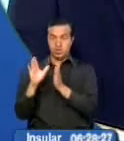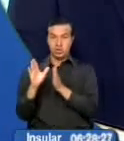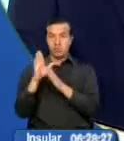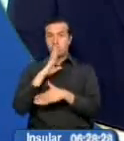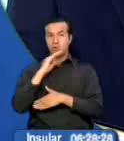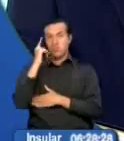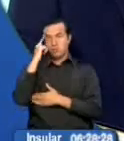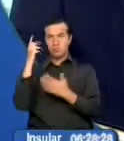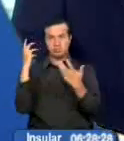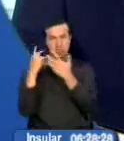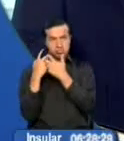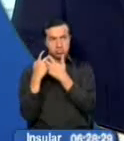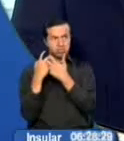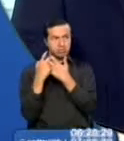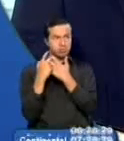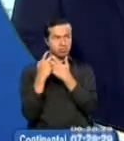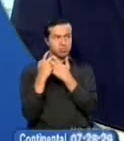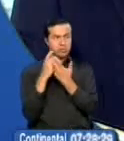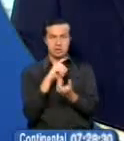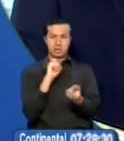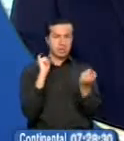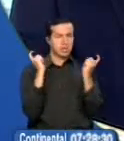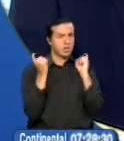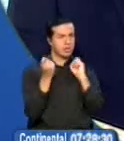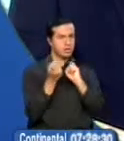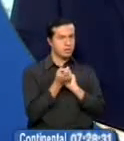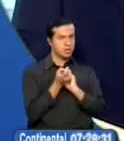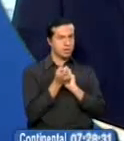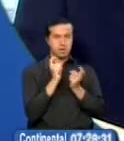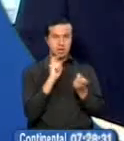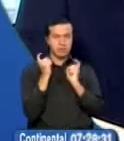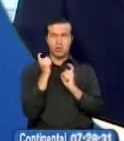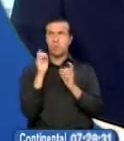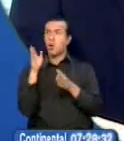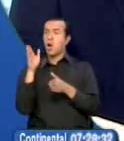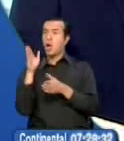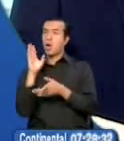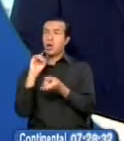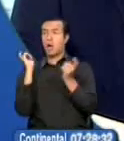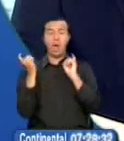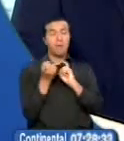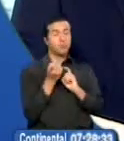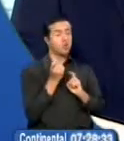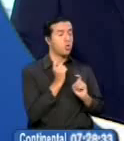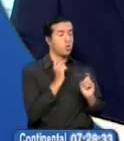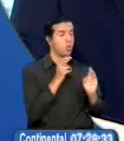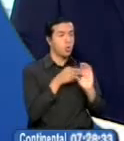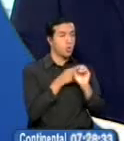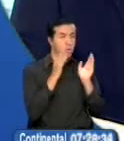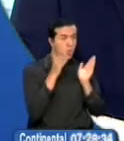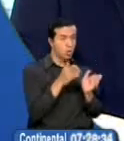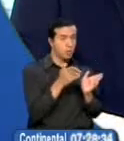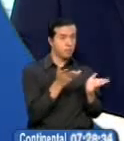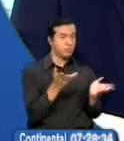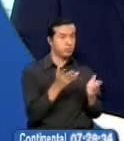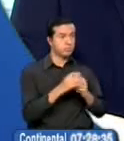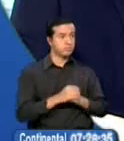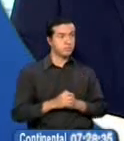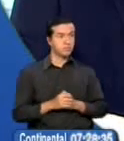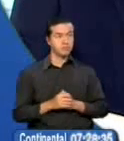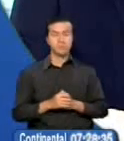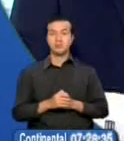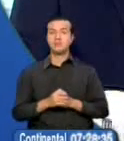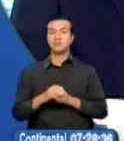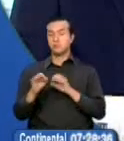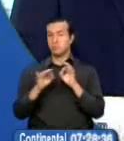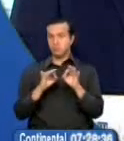correísmo. Entonces, ¿está cambiando, está haciendo un giro de 180 grados? A ver, aquí hay que